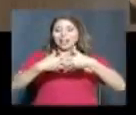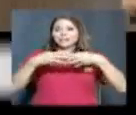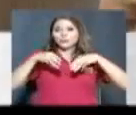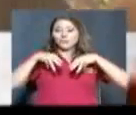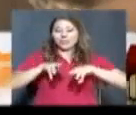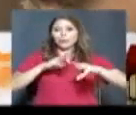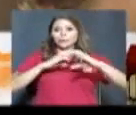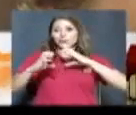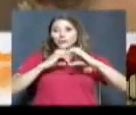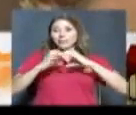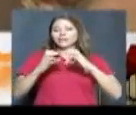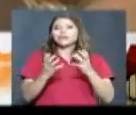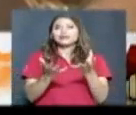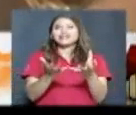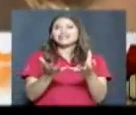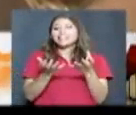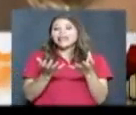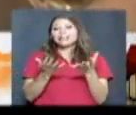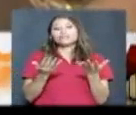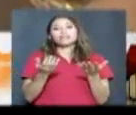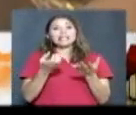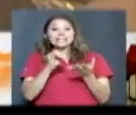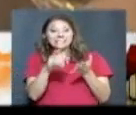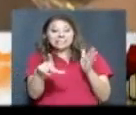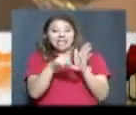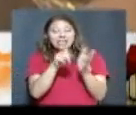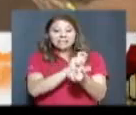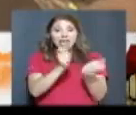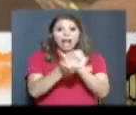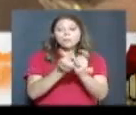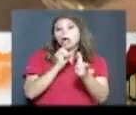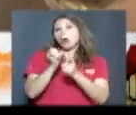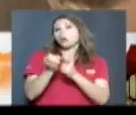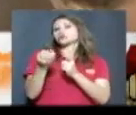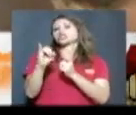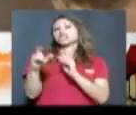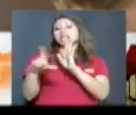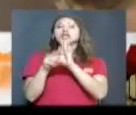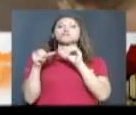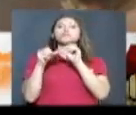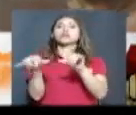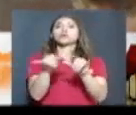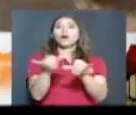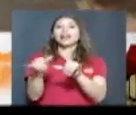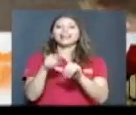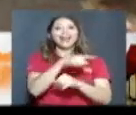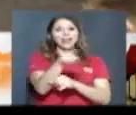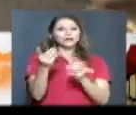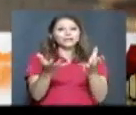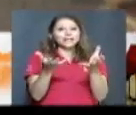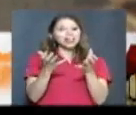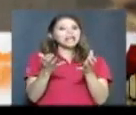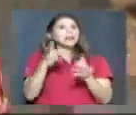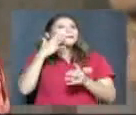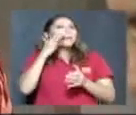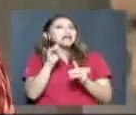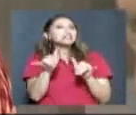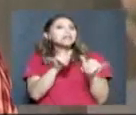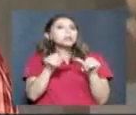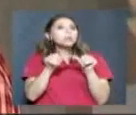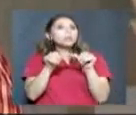país, que aspiran a que ya sea que se cambie o que no se cambie la ley, las cosas se mantengan más o menos parecidas. Don Antonio decía, y